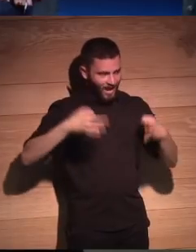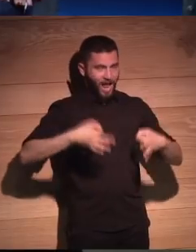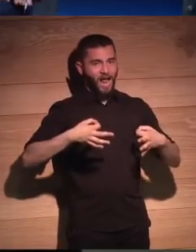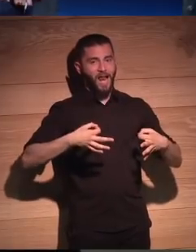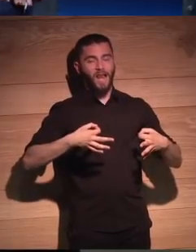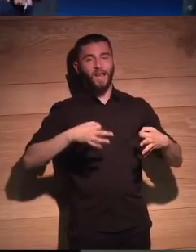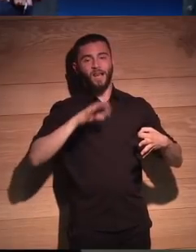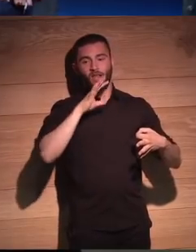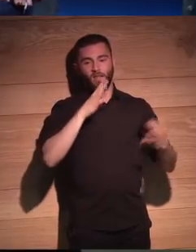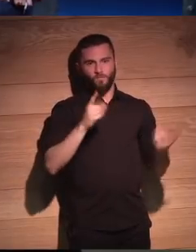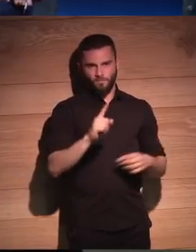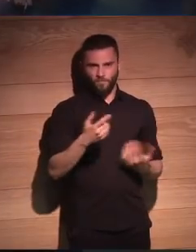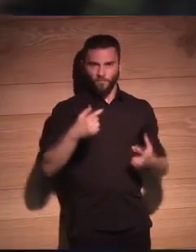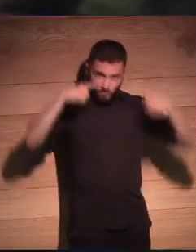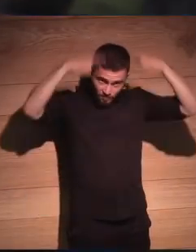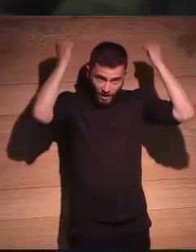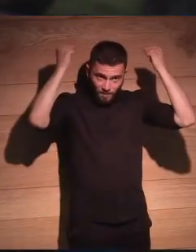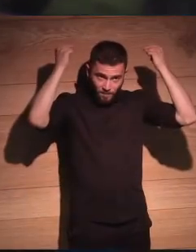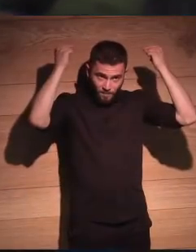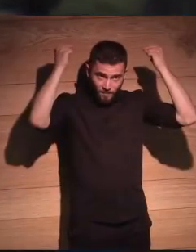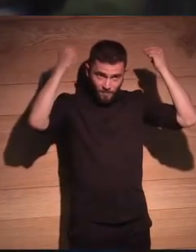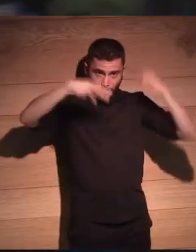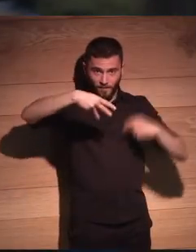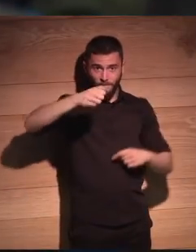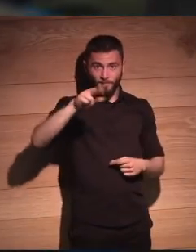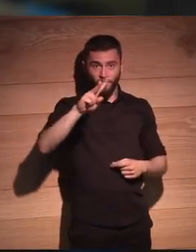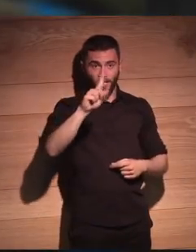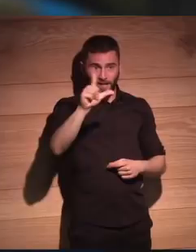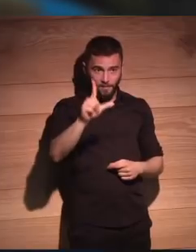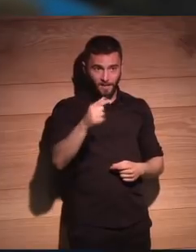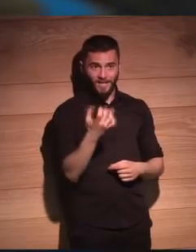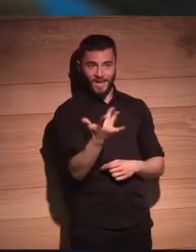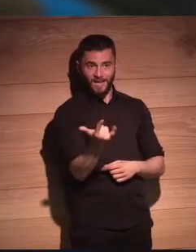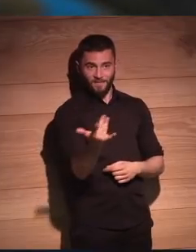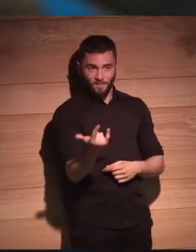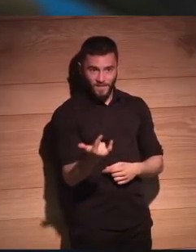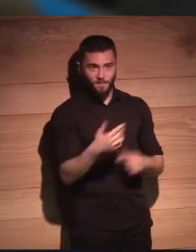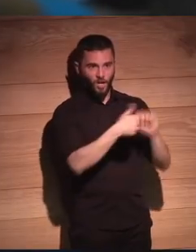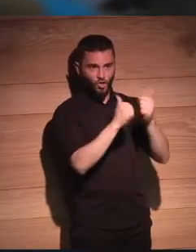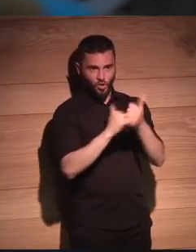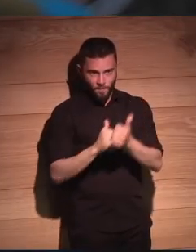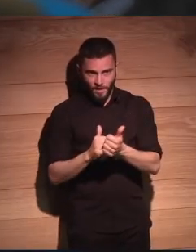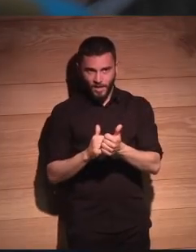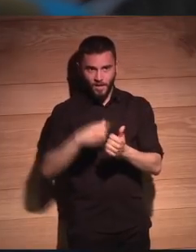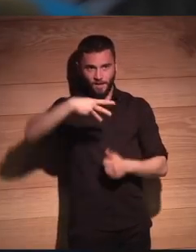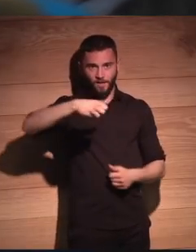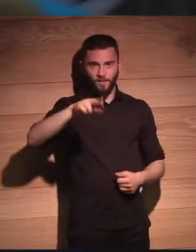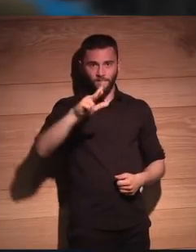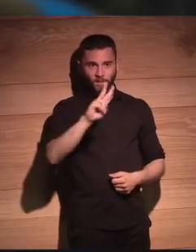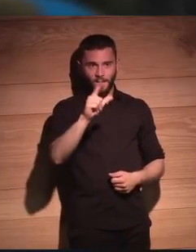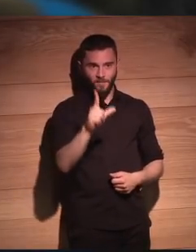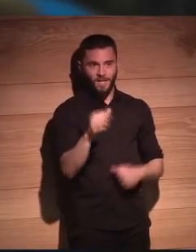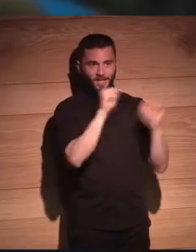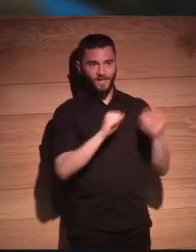por eso Batman lo que hizo fue copiar los personajes Marvel, en particular a Spider-Man. Tengo que defender yo a Marvel por la parte que me toca,